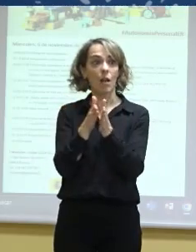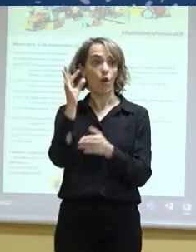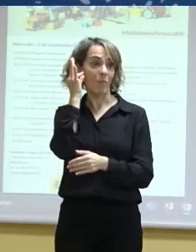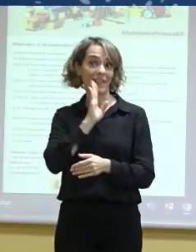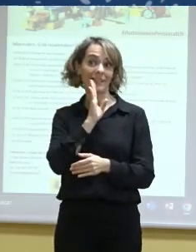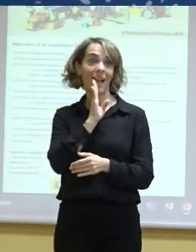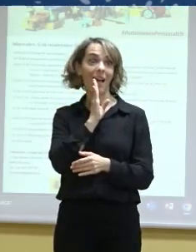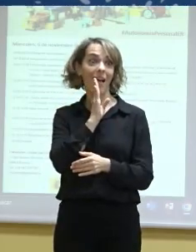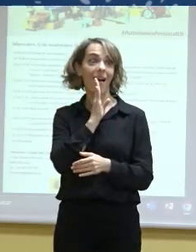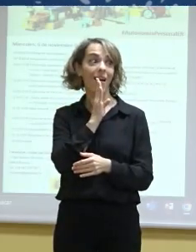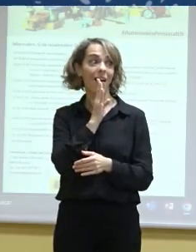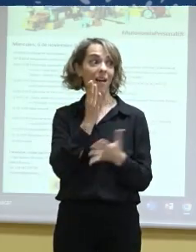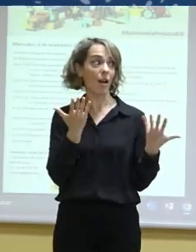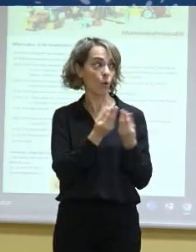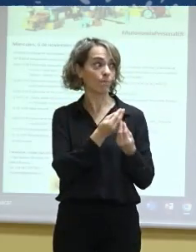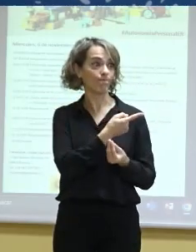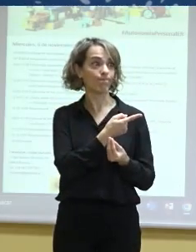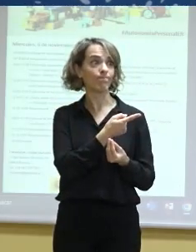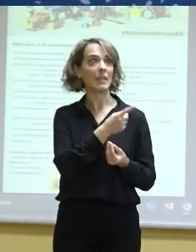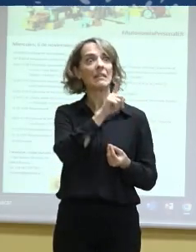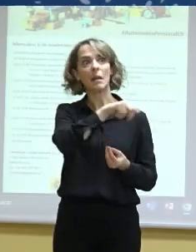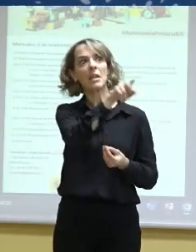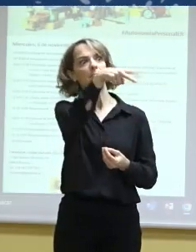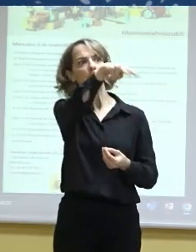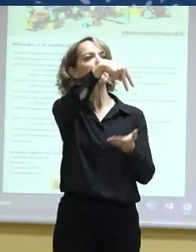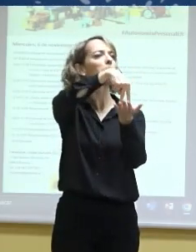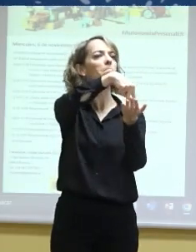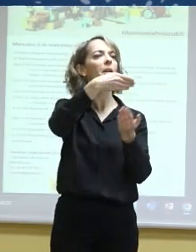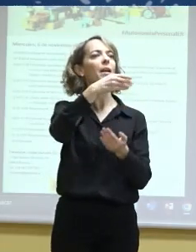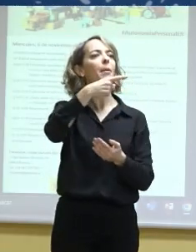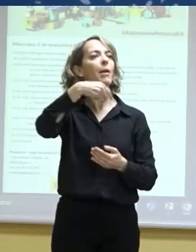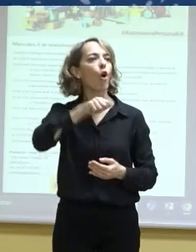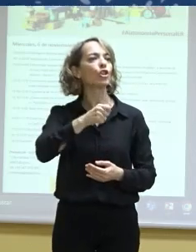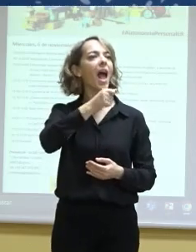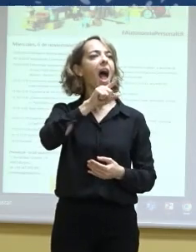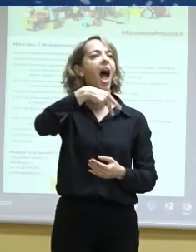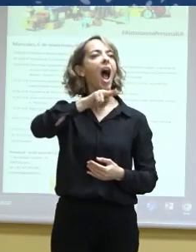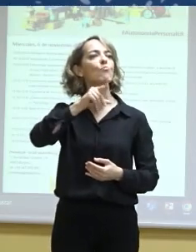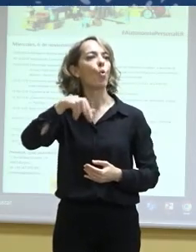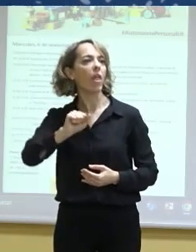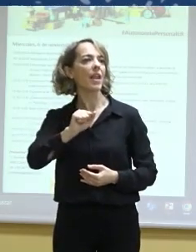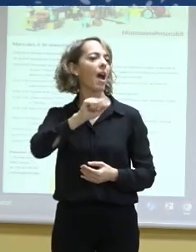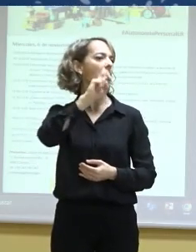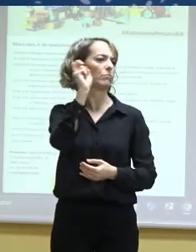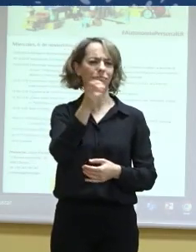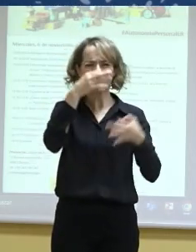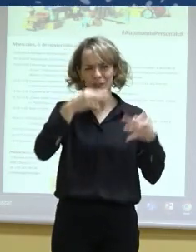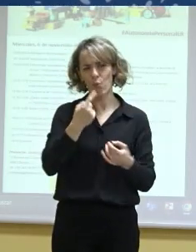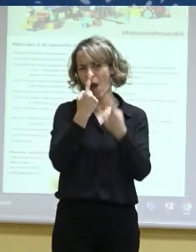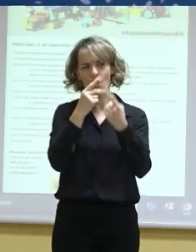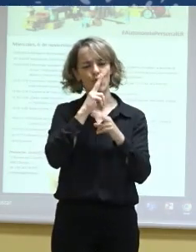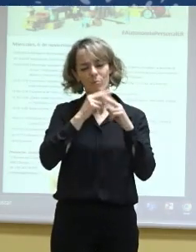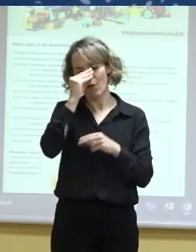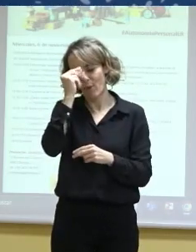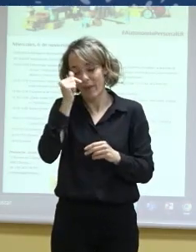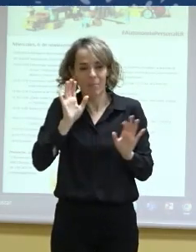tengo aquí conmigo principalmente, aunque también está por ahí Begoña, está Almudena, bueno, seguro que me dejo a alguien, pero por